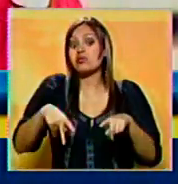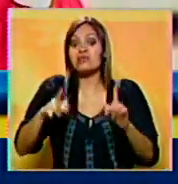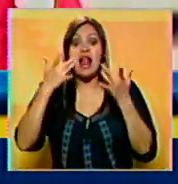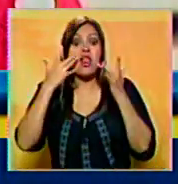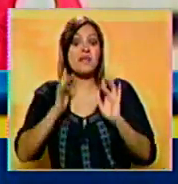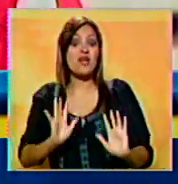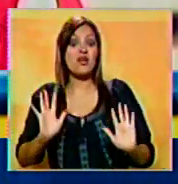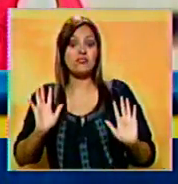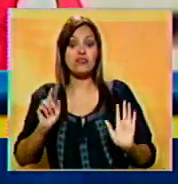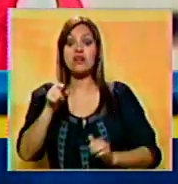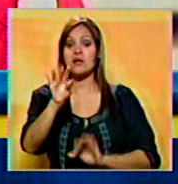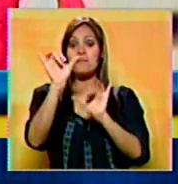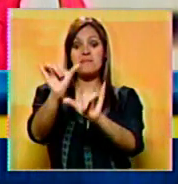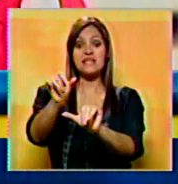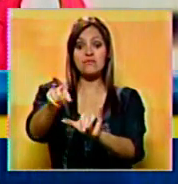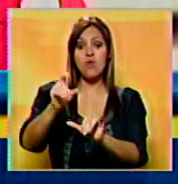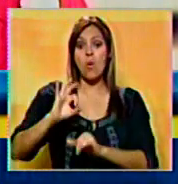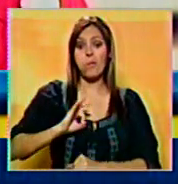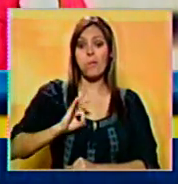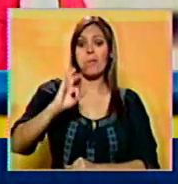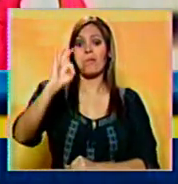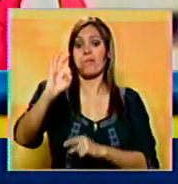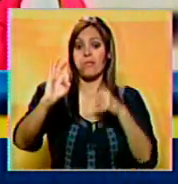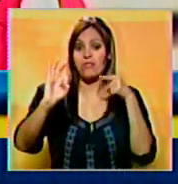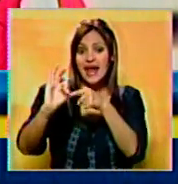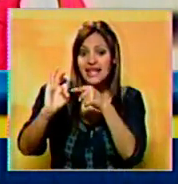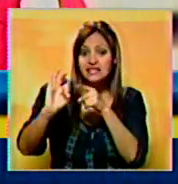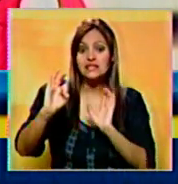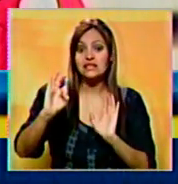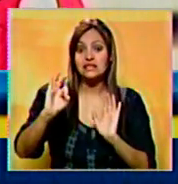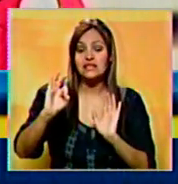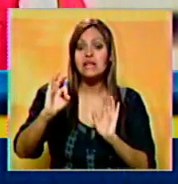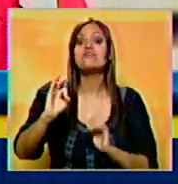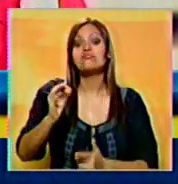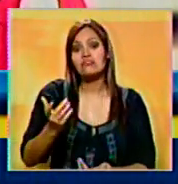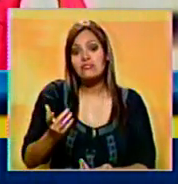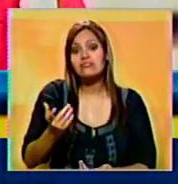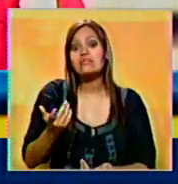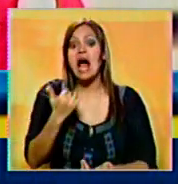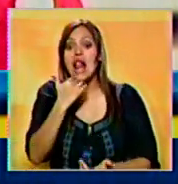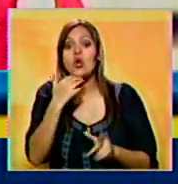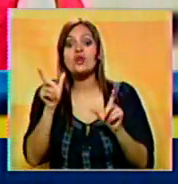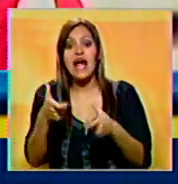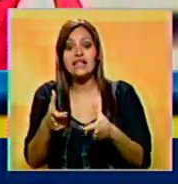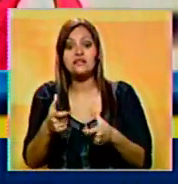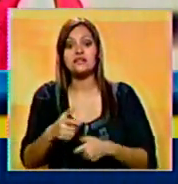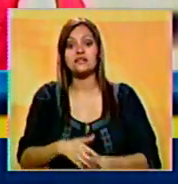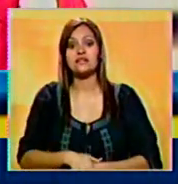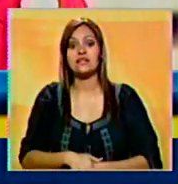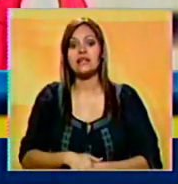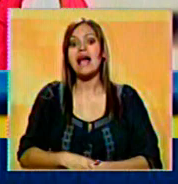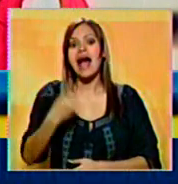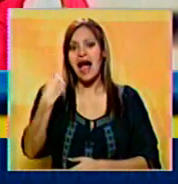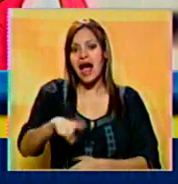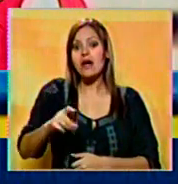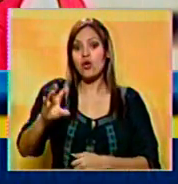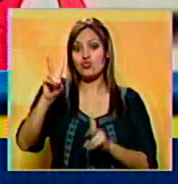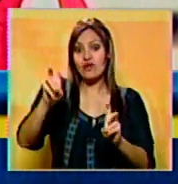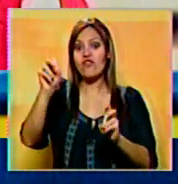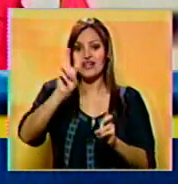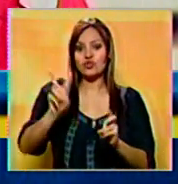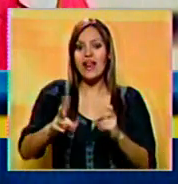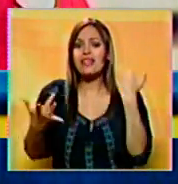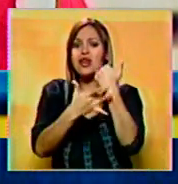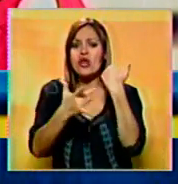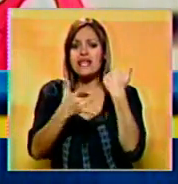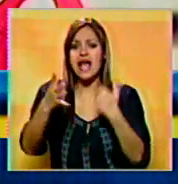oportunidad de que mi tumor calificara para hacer y aplicarse el aparato de Intravin, que está nuevo en Venezuela,